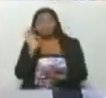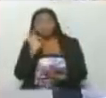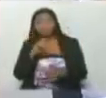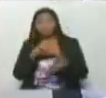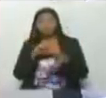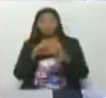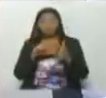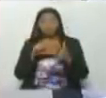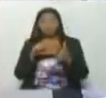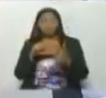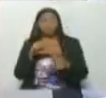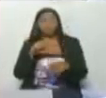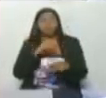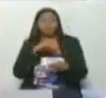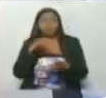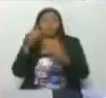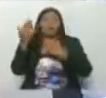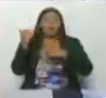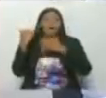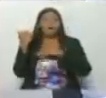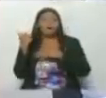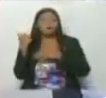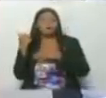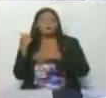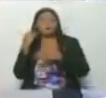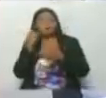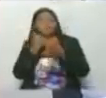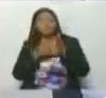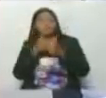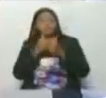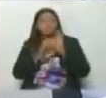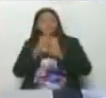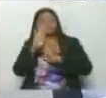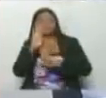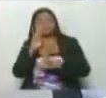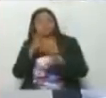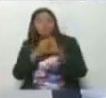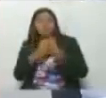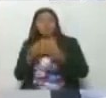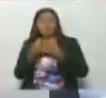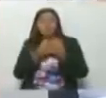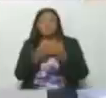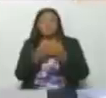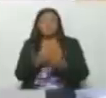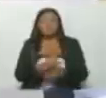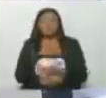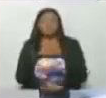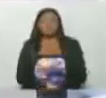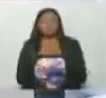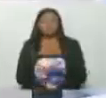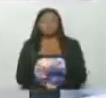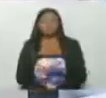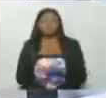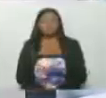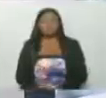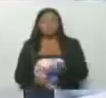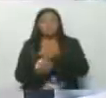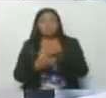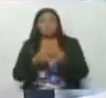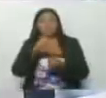antes obteníamos uno u otro registramos un crecimiento de la economía sobre la base de